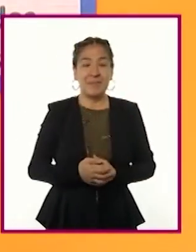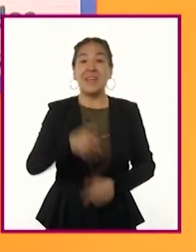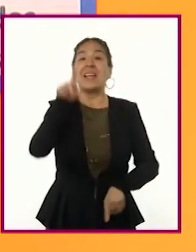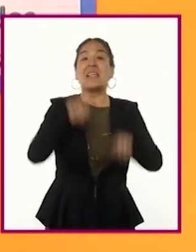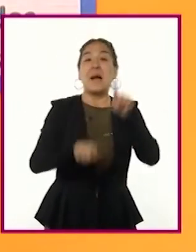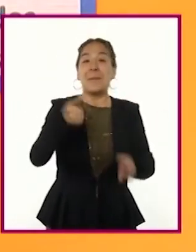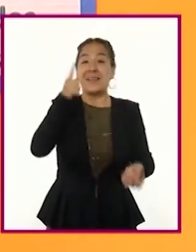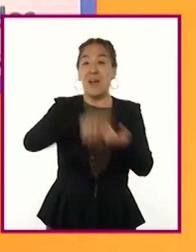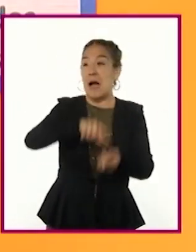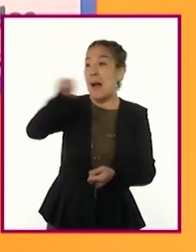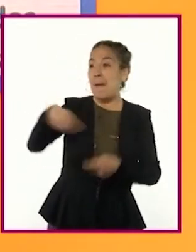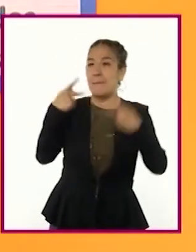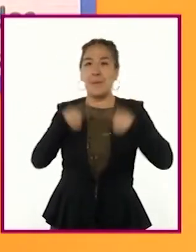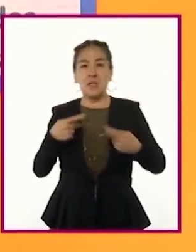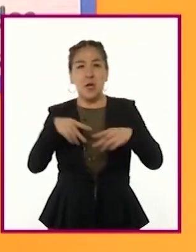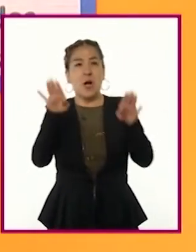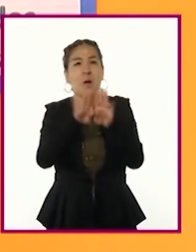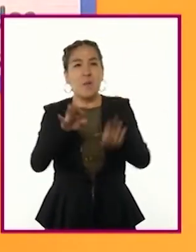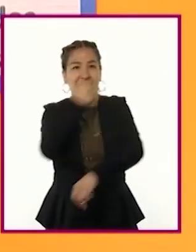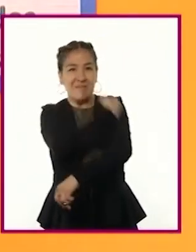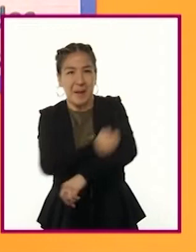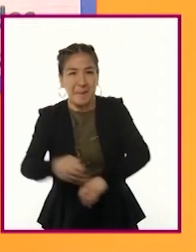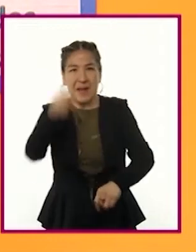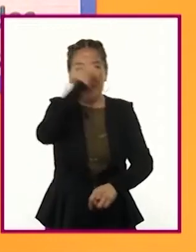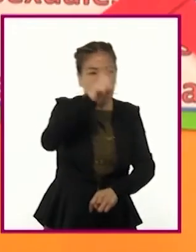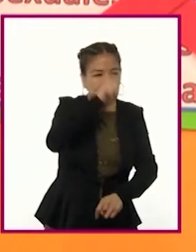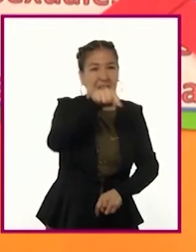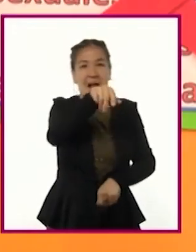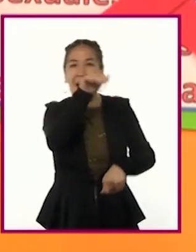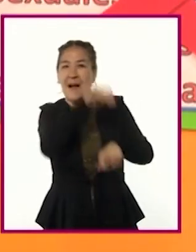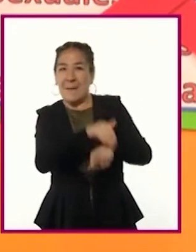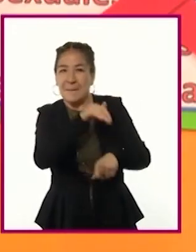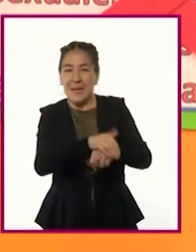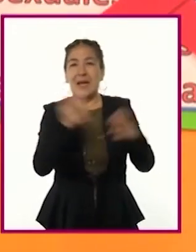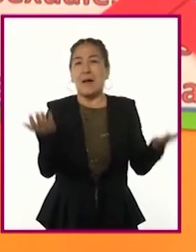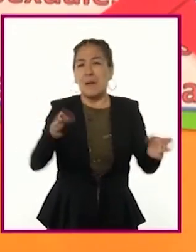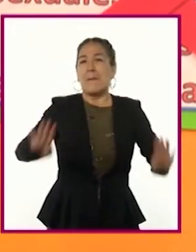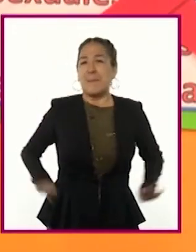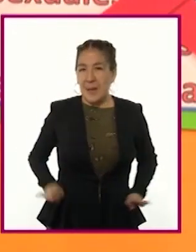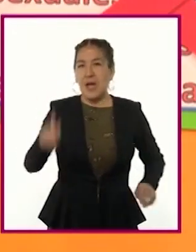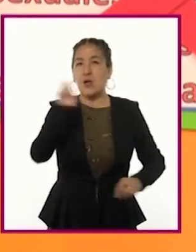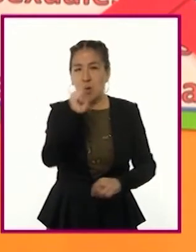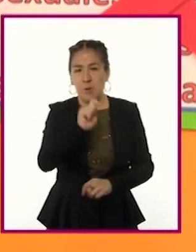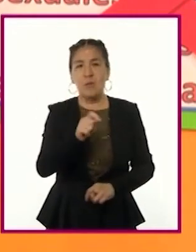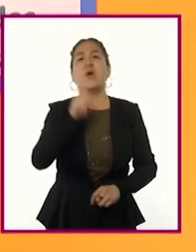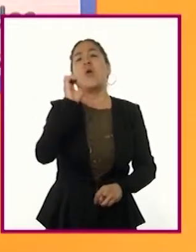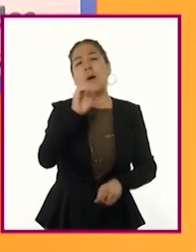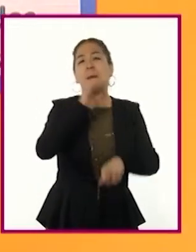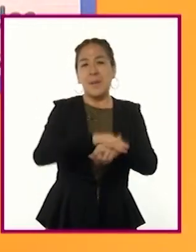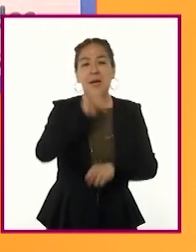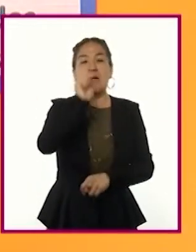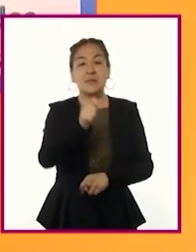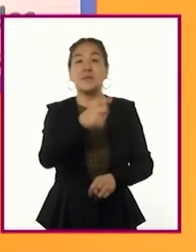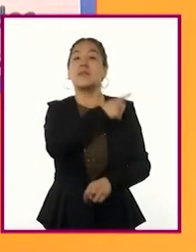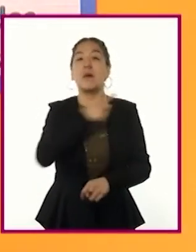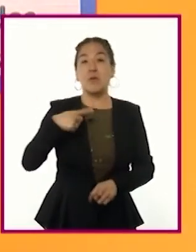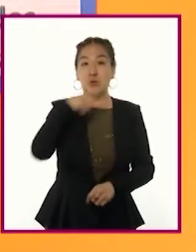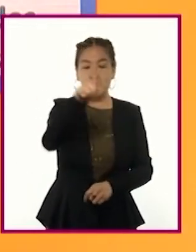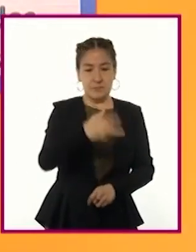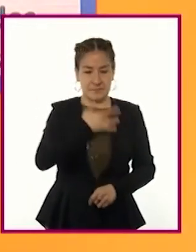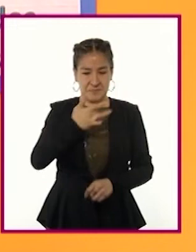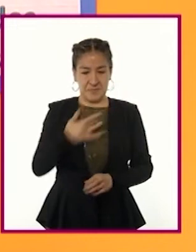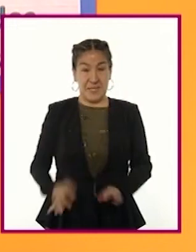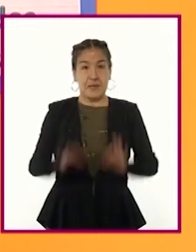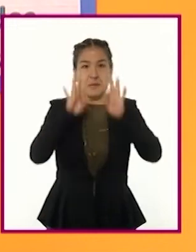Independientemente de los comentarios y presiones de familiares, amigos y parejas, lo recomendable es tener relaciones sexuales cuando logren sus